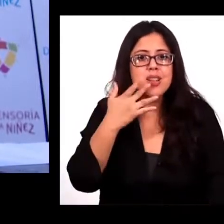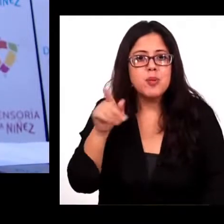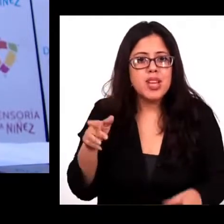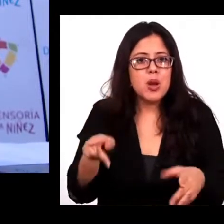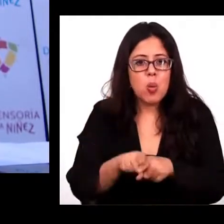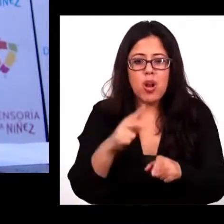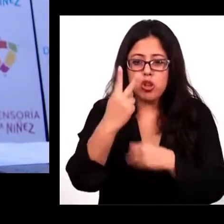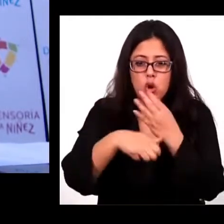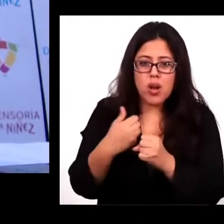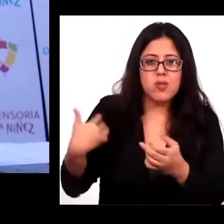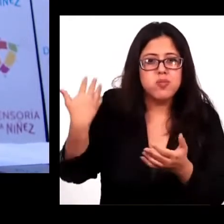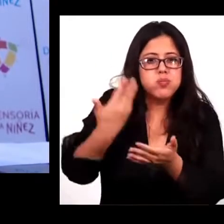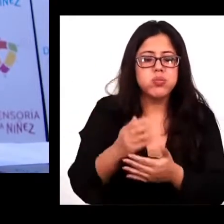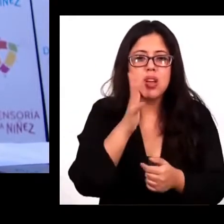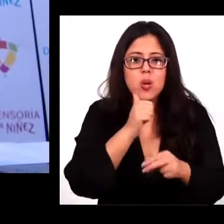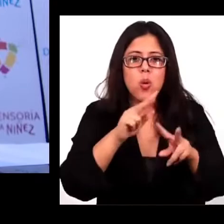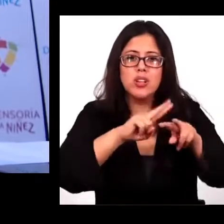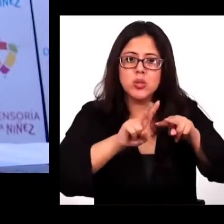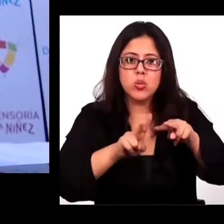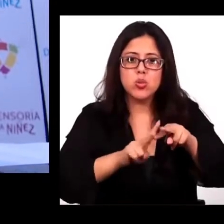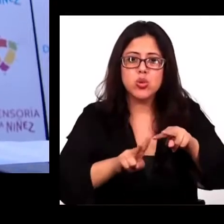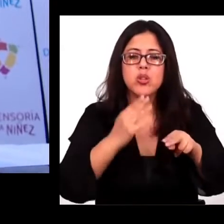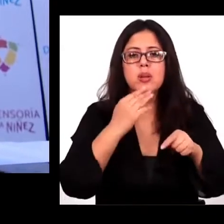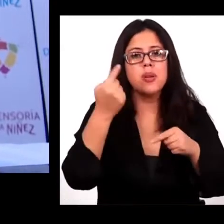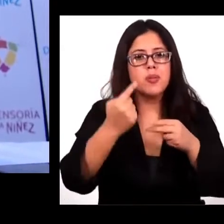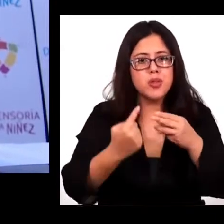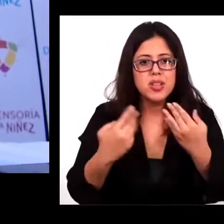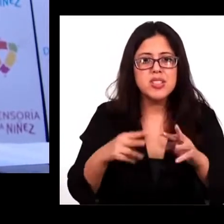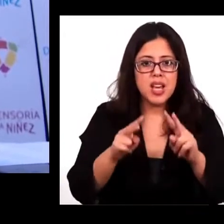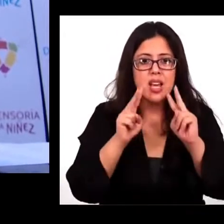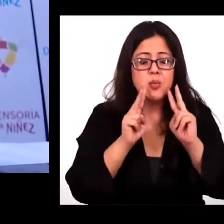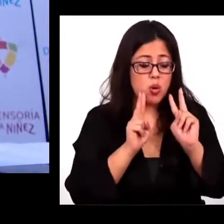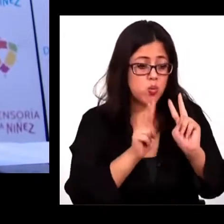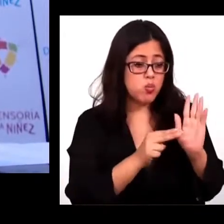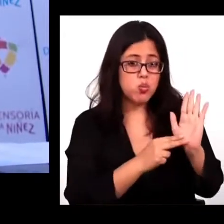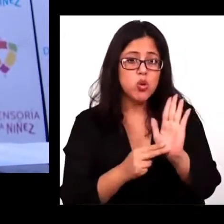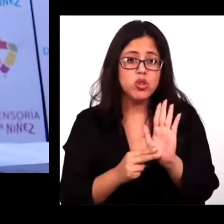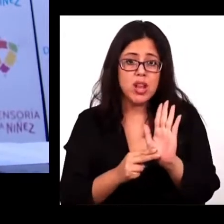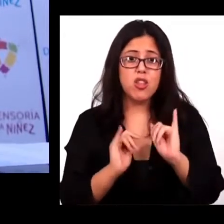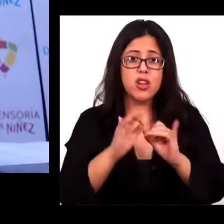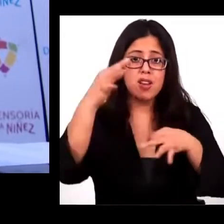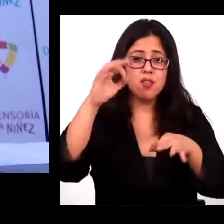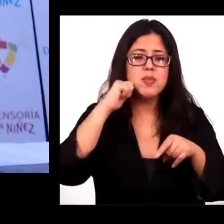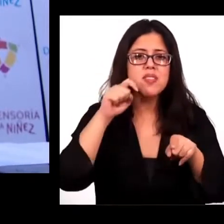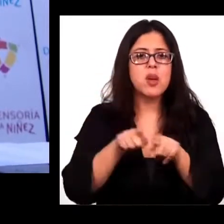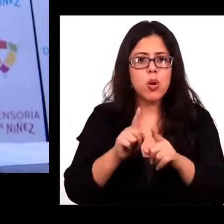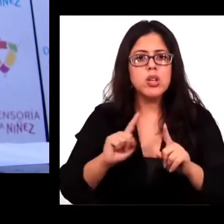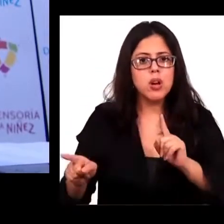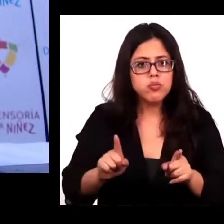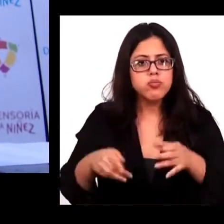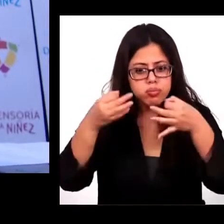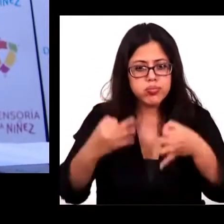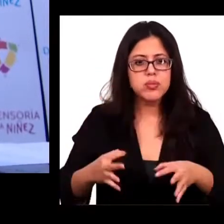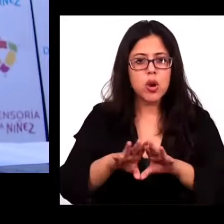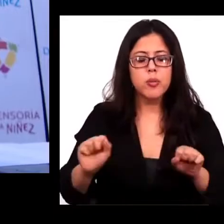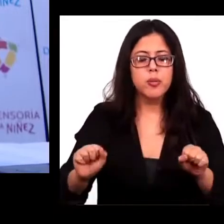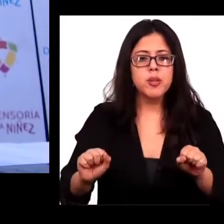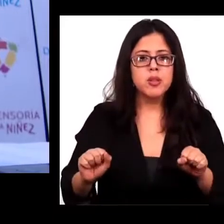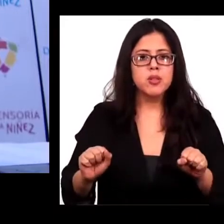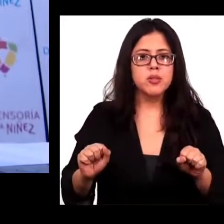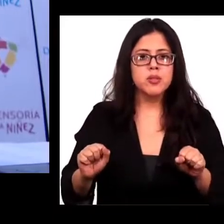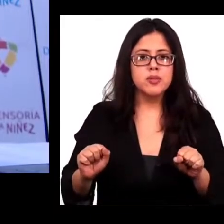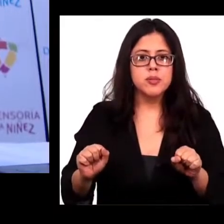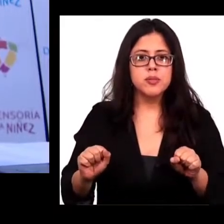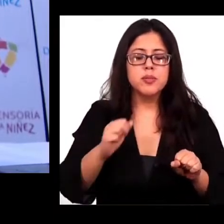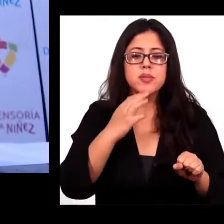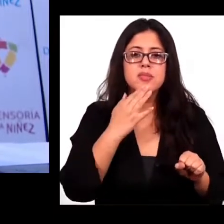sin que hayan instancias de reparación y otras como las que hemos sostenido en el informe, que ejecute las acciones que ha comprometido ejecutar y que corresponda